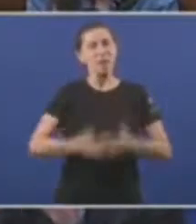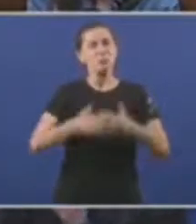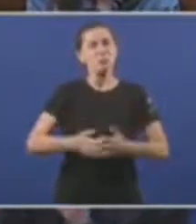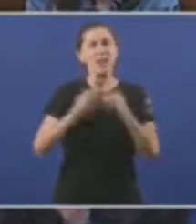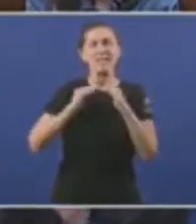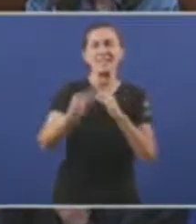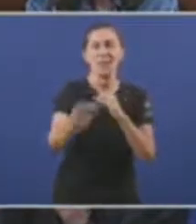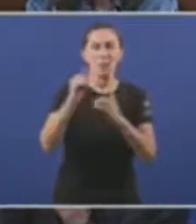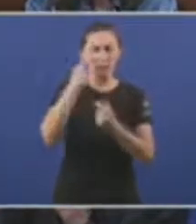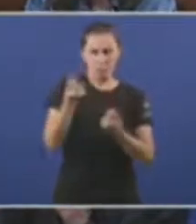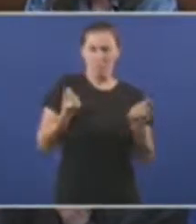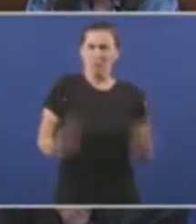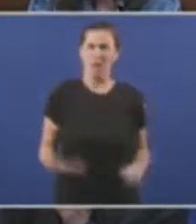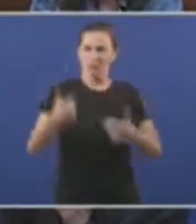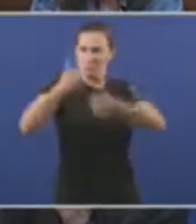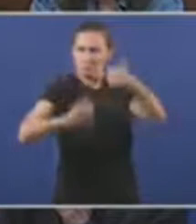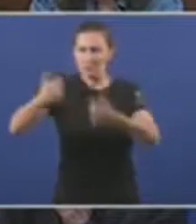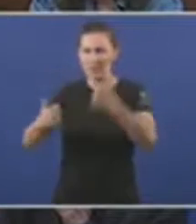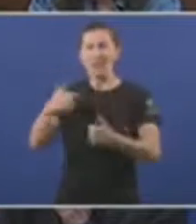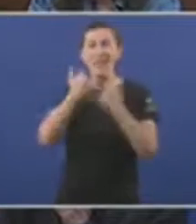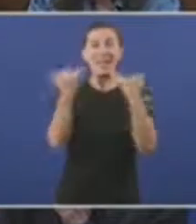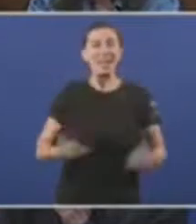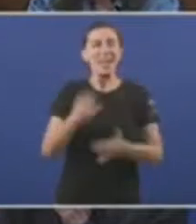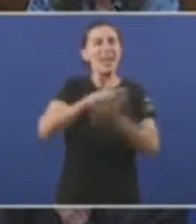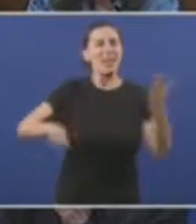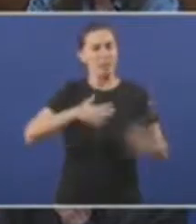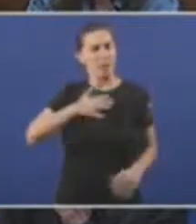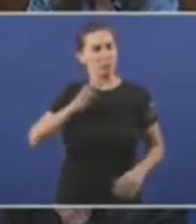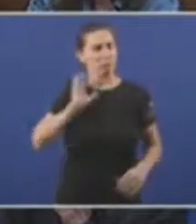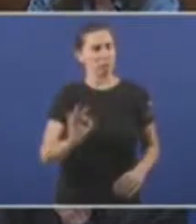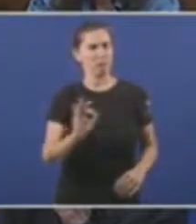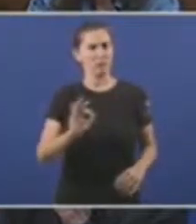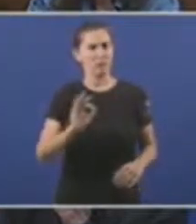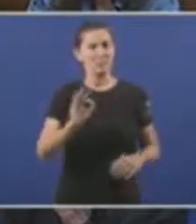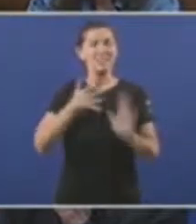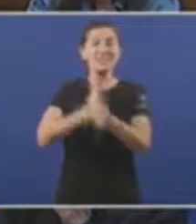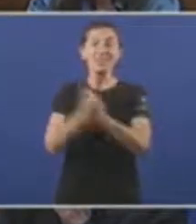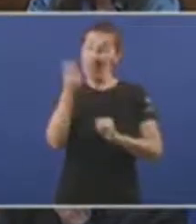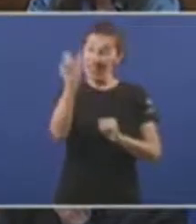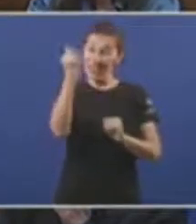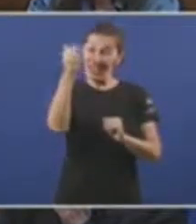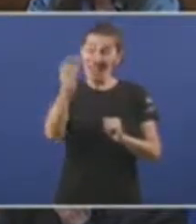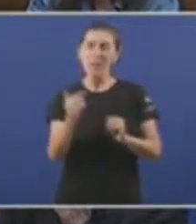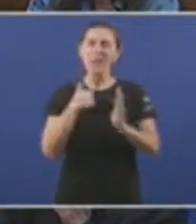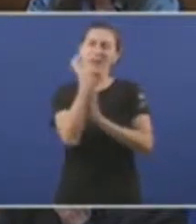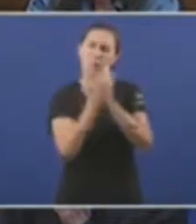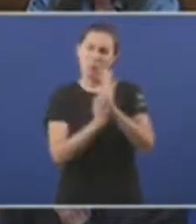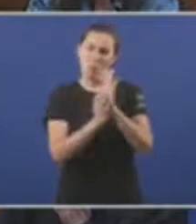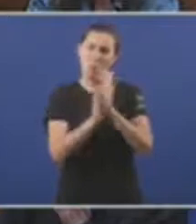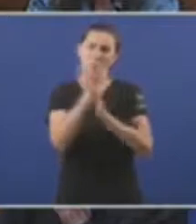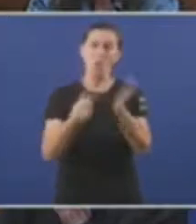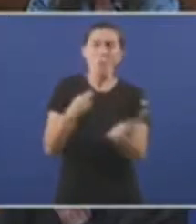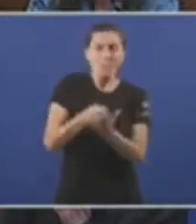e competitiva e que temos dereito a unha tarifa eléctrica galega, é dicir, unha reducción nas peaxes que pagamos porque